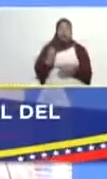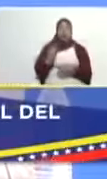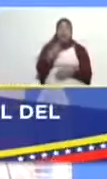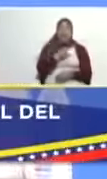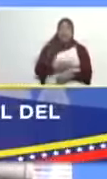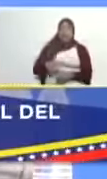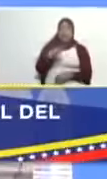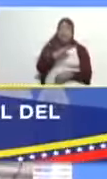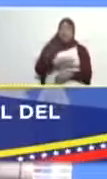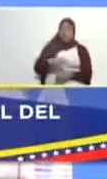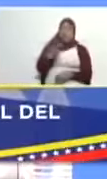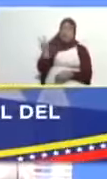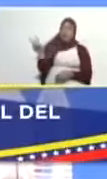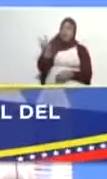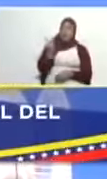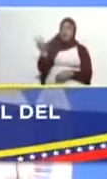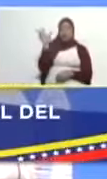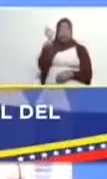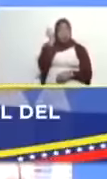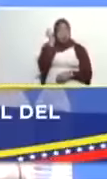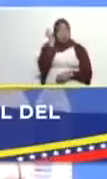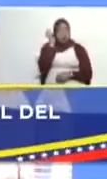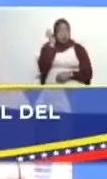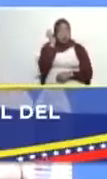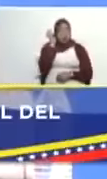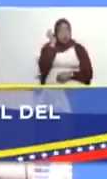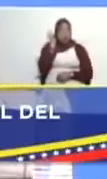misión Venezuela Mujer,